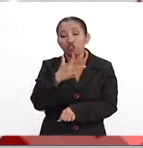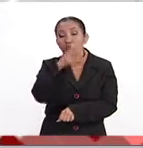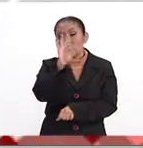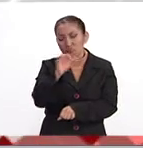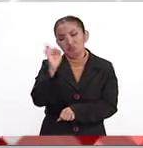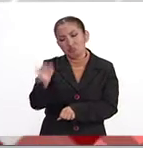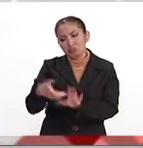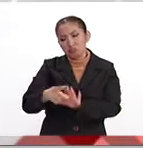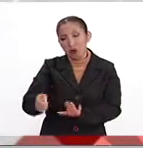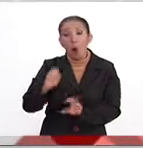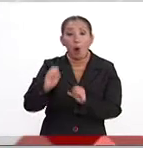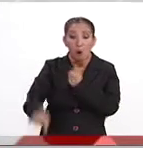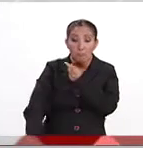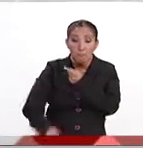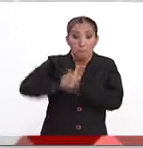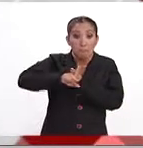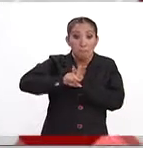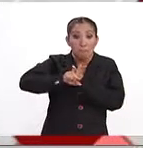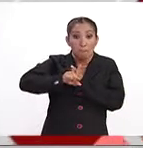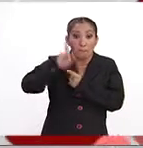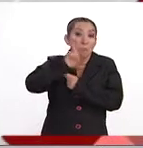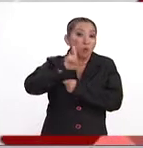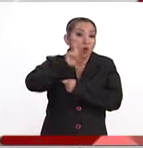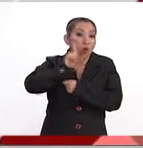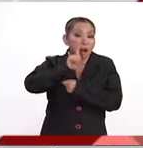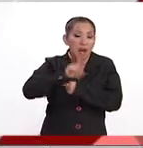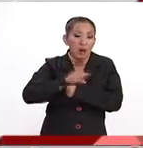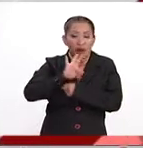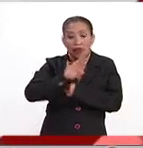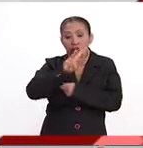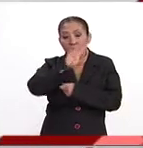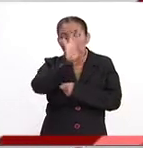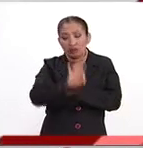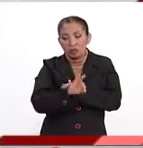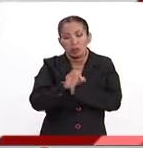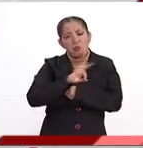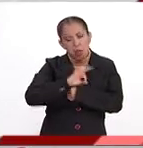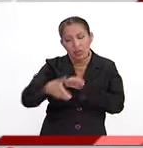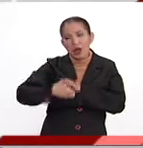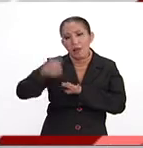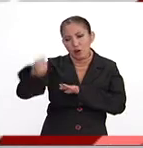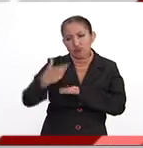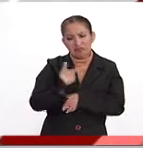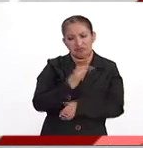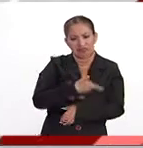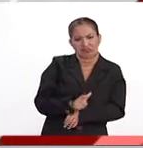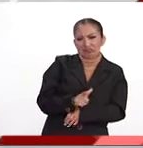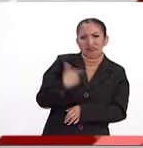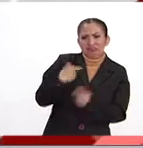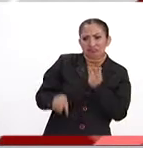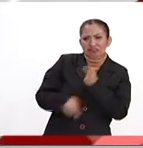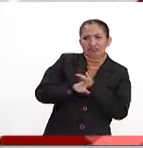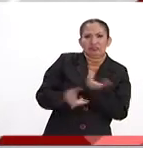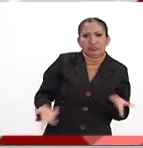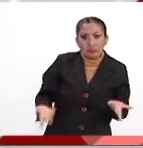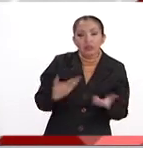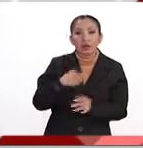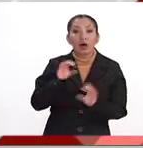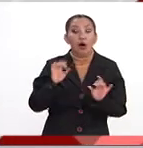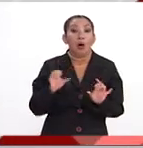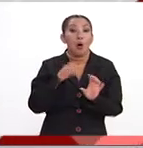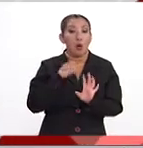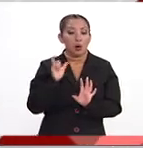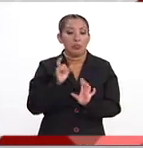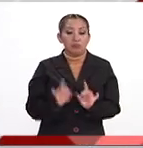caso de violación, que llega a 42%, que son las 3 primeras barras. Pero cuando es